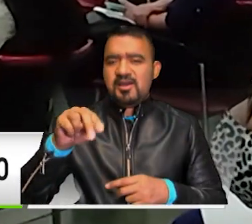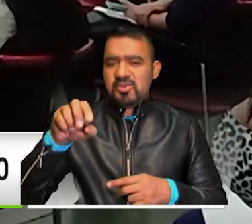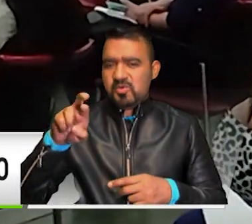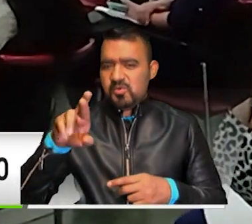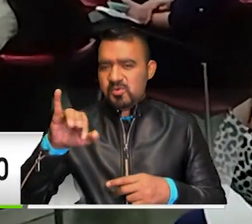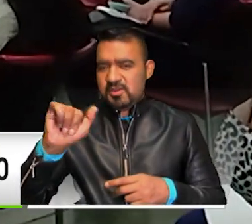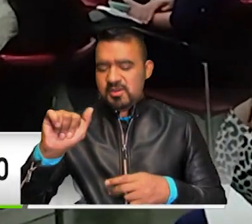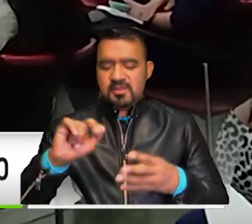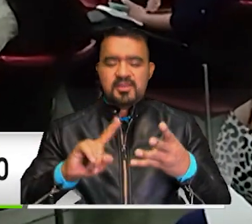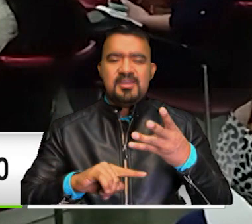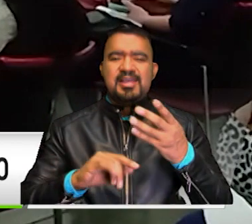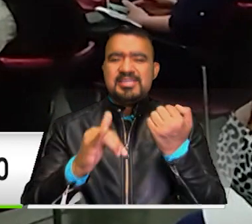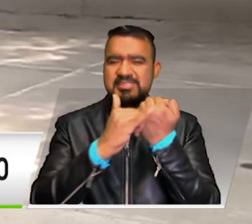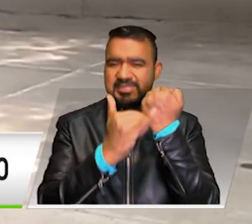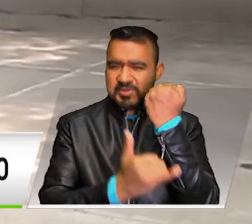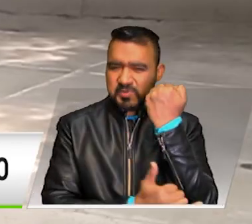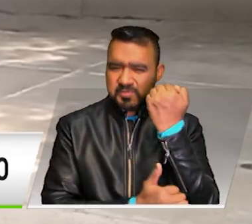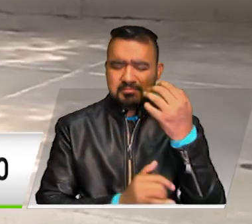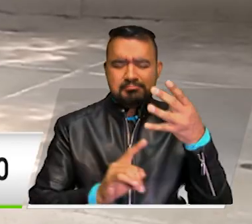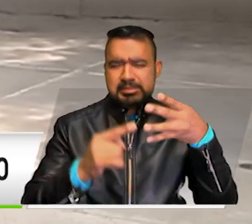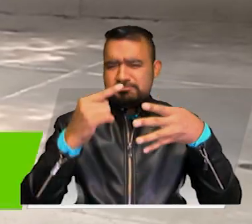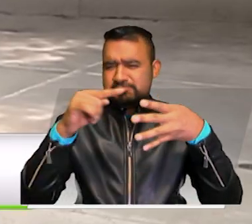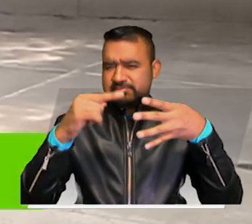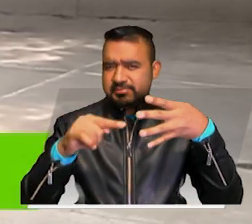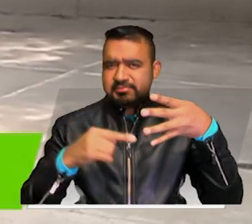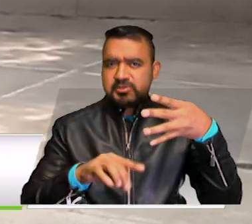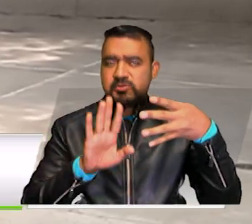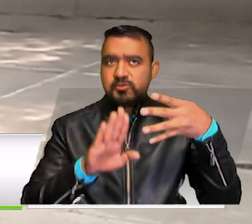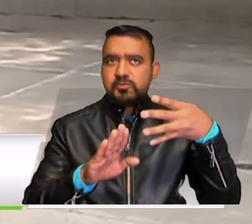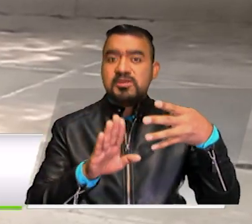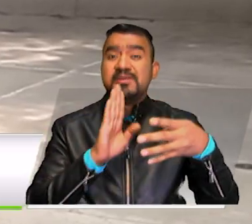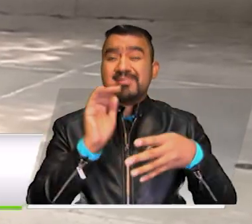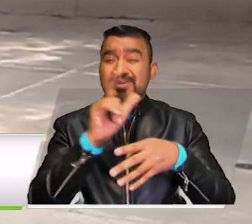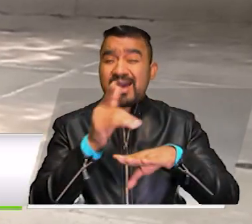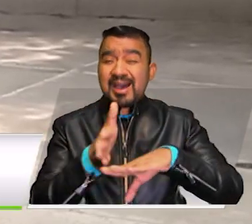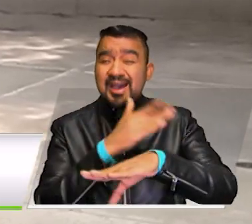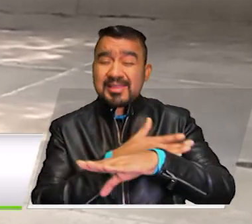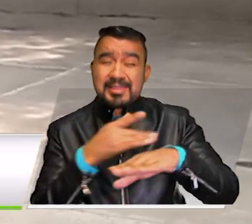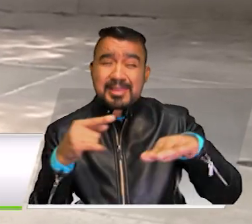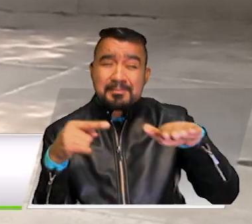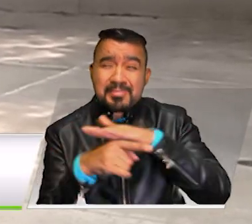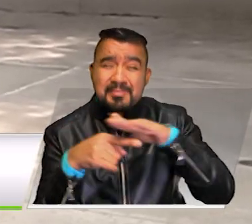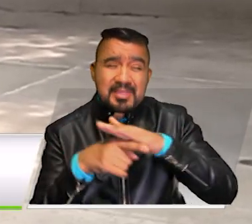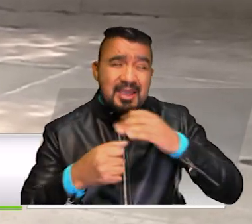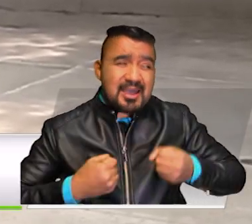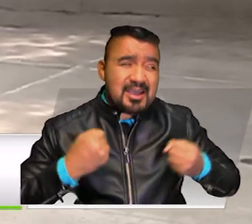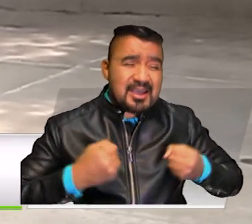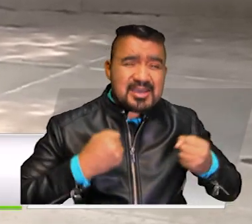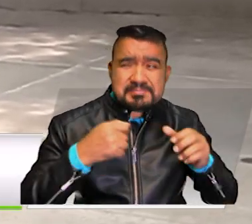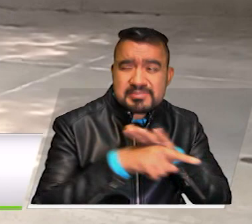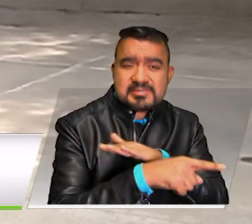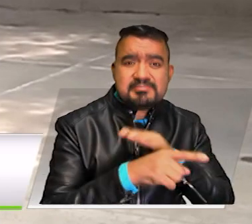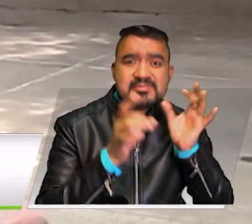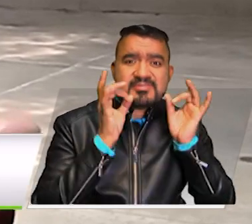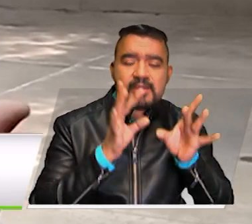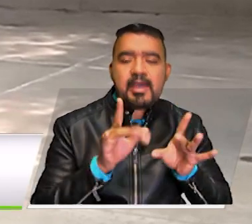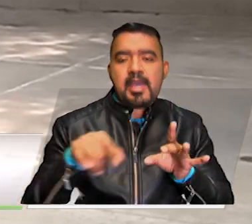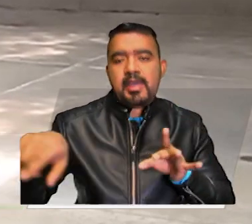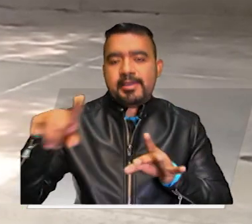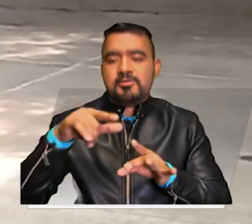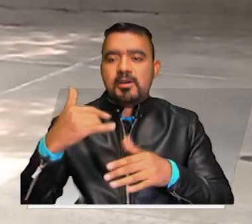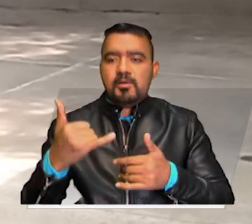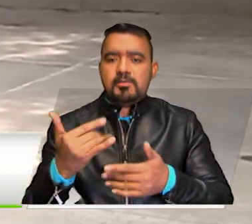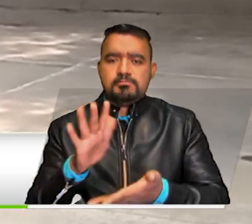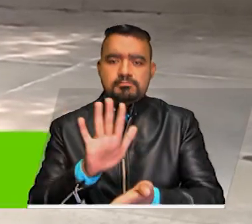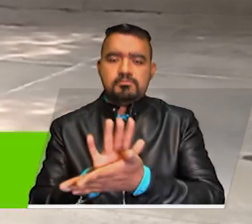epicentro la jornada. En este mes de mayo, más de 8.000 millones de pesos entregamos en indemnizaciones y a la vez estamos en más de